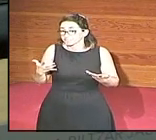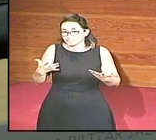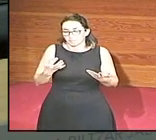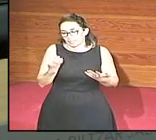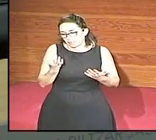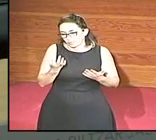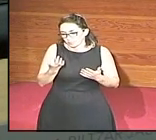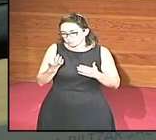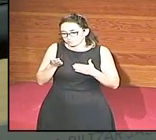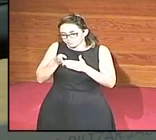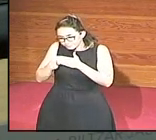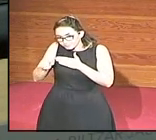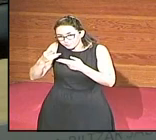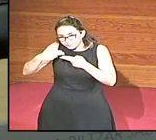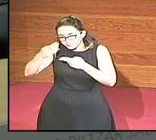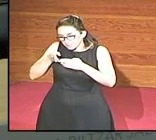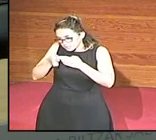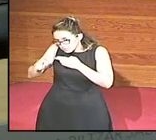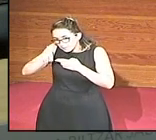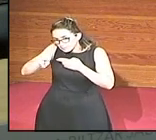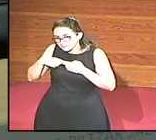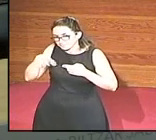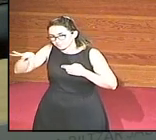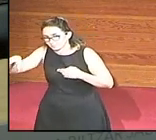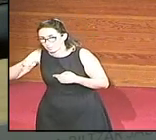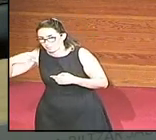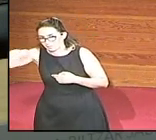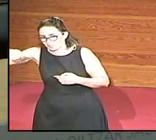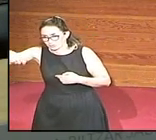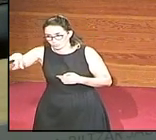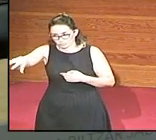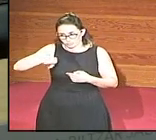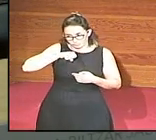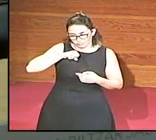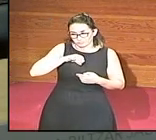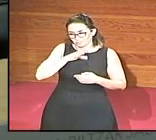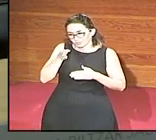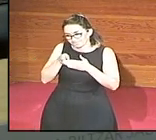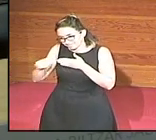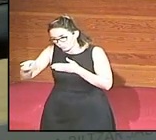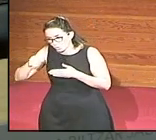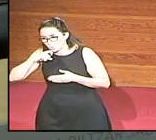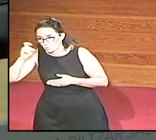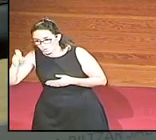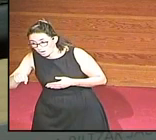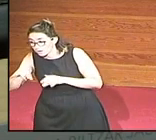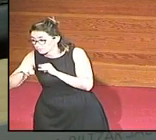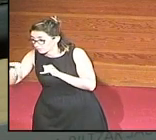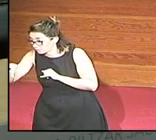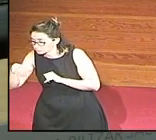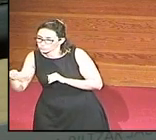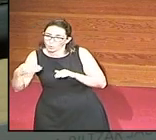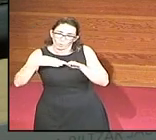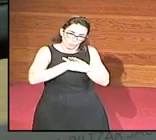cruzar cada mes a recoger su pensión en el Banco de Ucrania, que les diera la pensión, y volverse para allá.